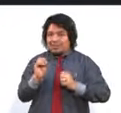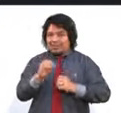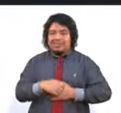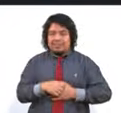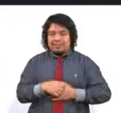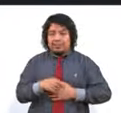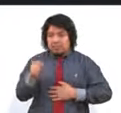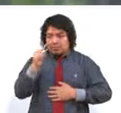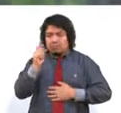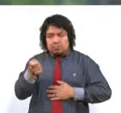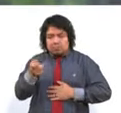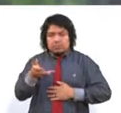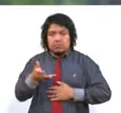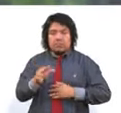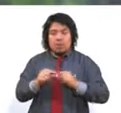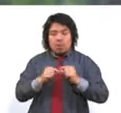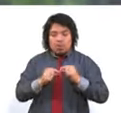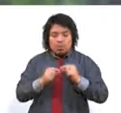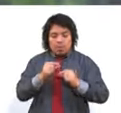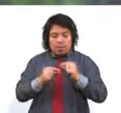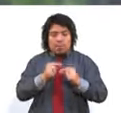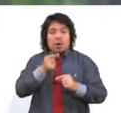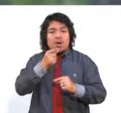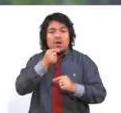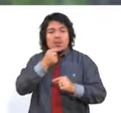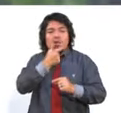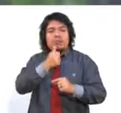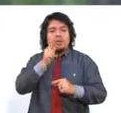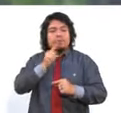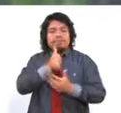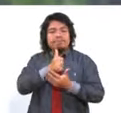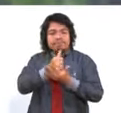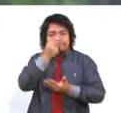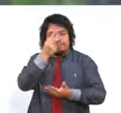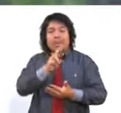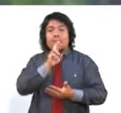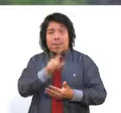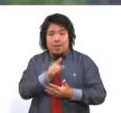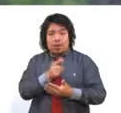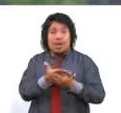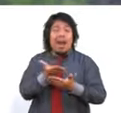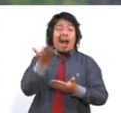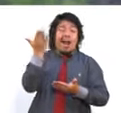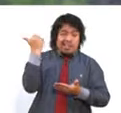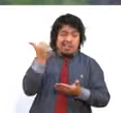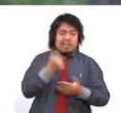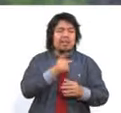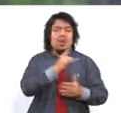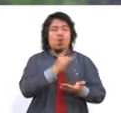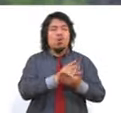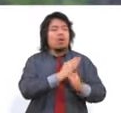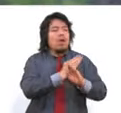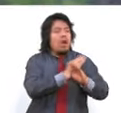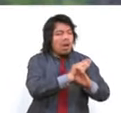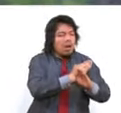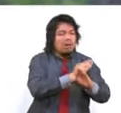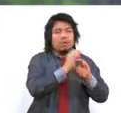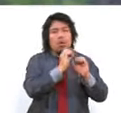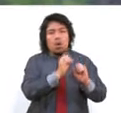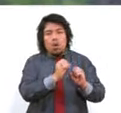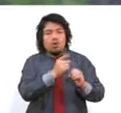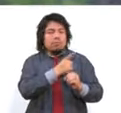muestran es cómo ha avanzado la policía de la Ciudad de México. De ser solamente una policía preventiva, una policía